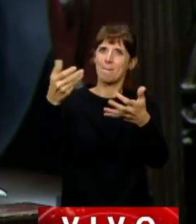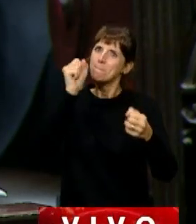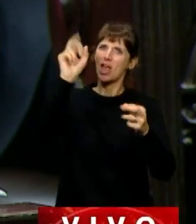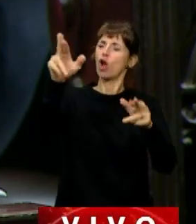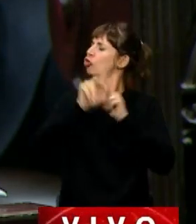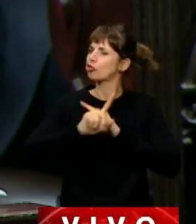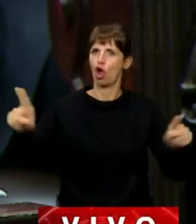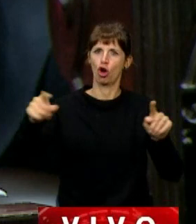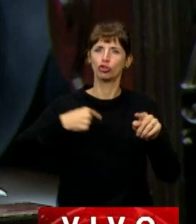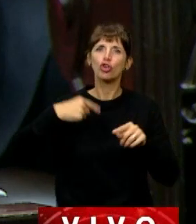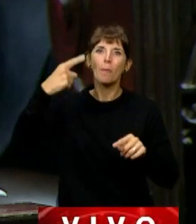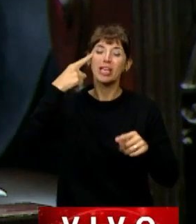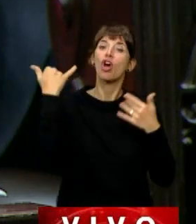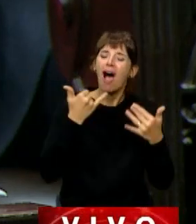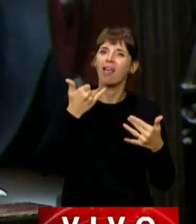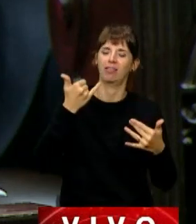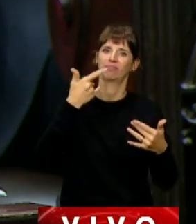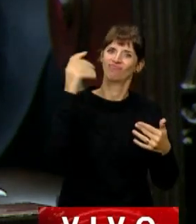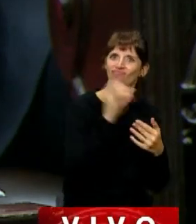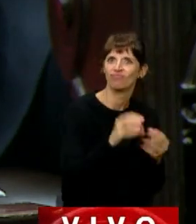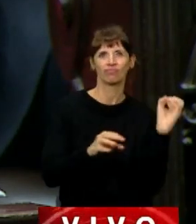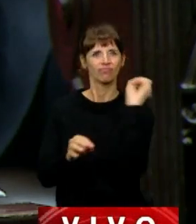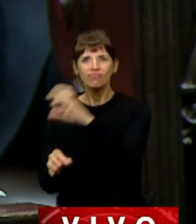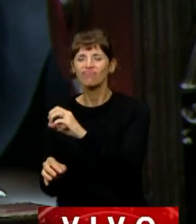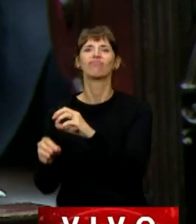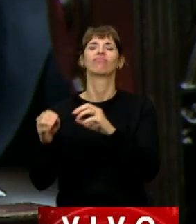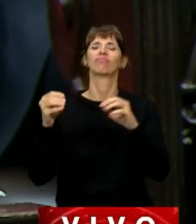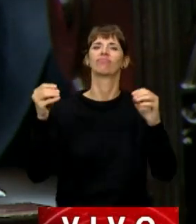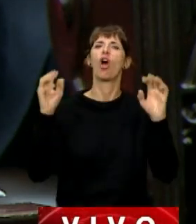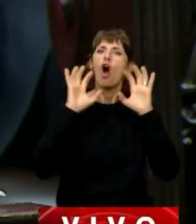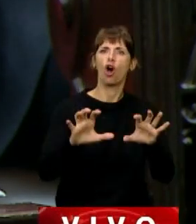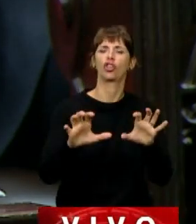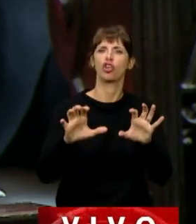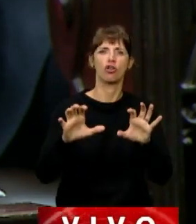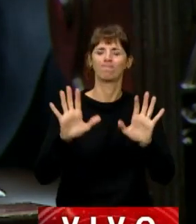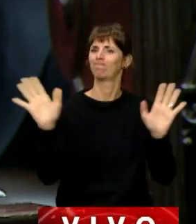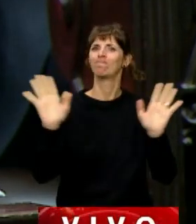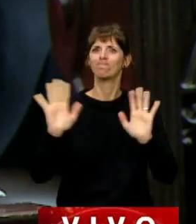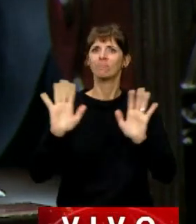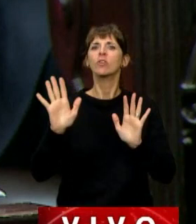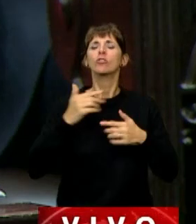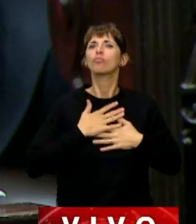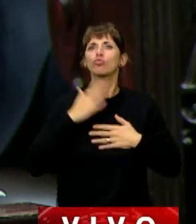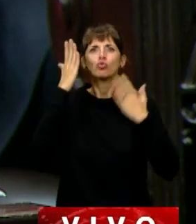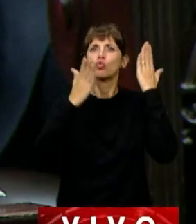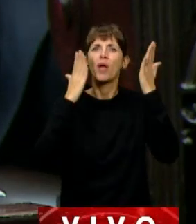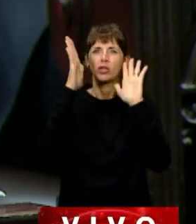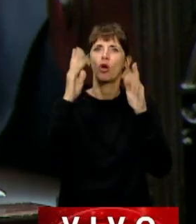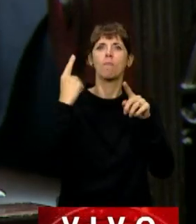Hay lenguaje de odio, y también entonces por eso sueño que en nombre de los medios de